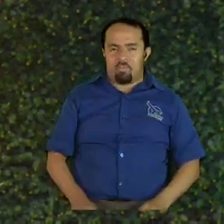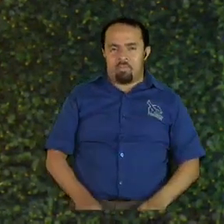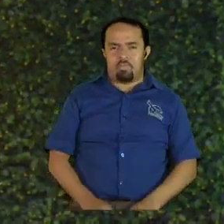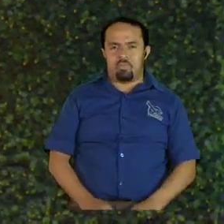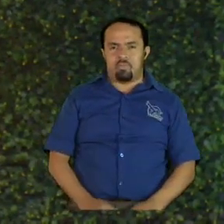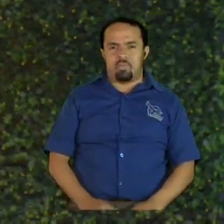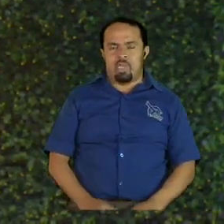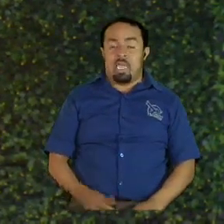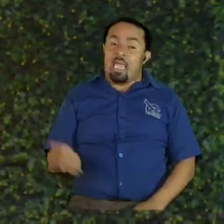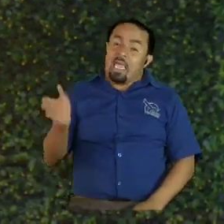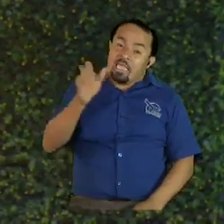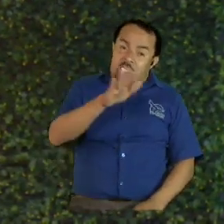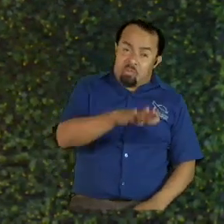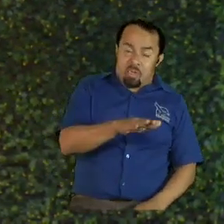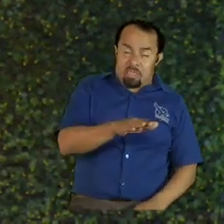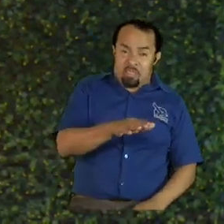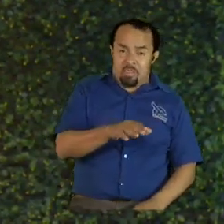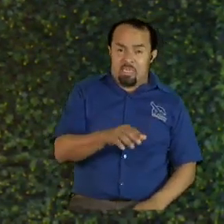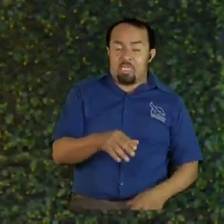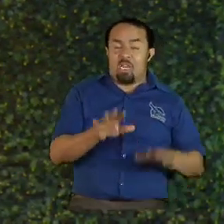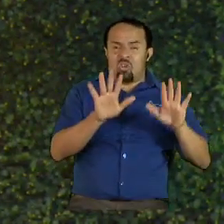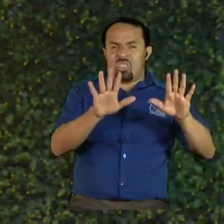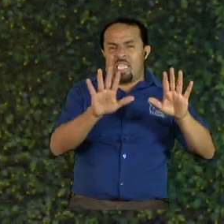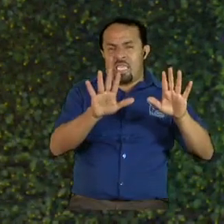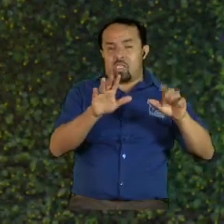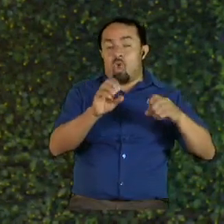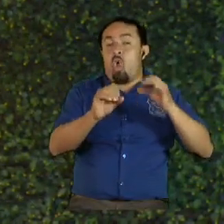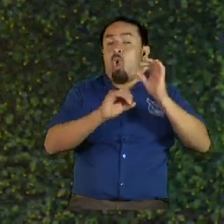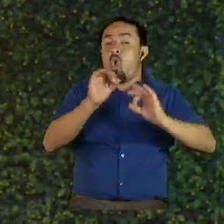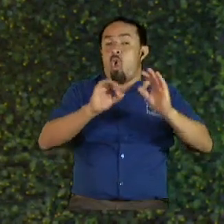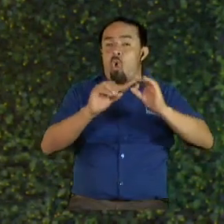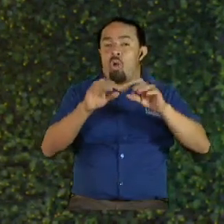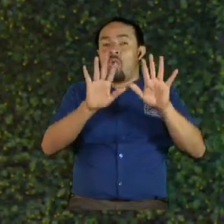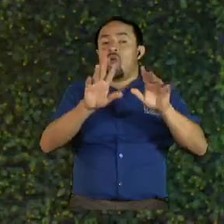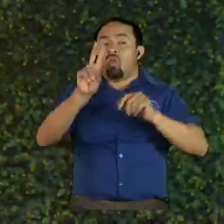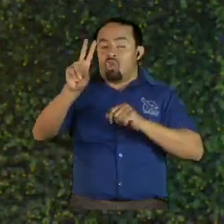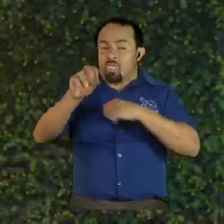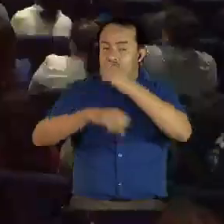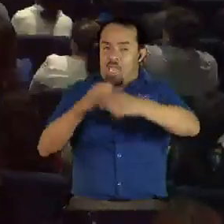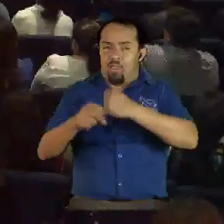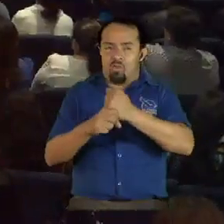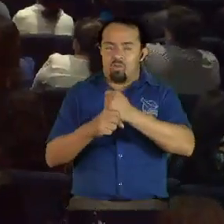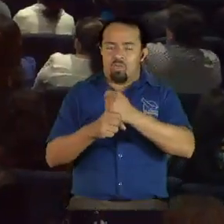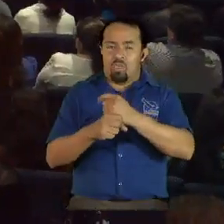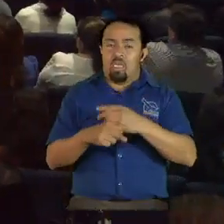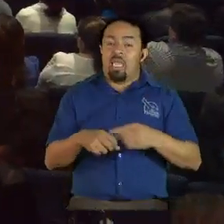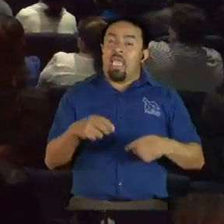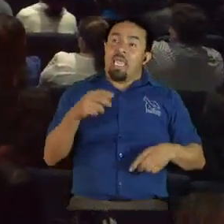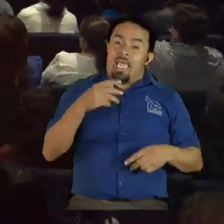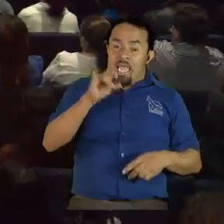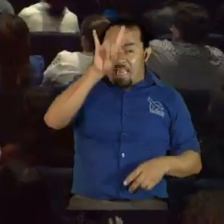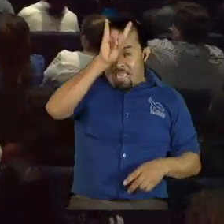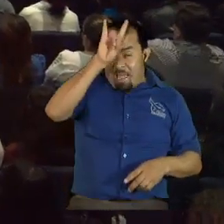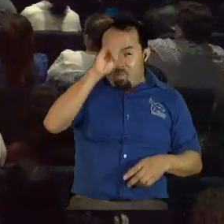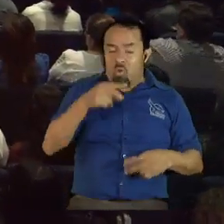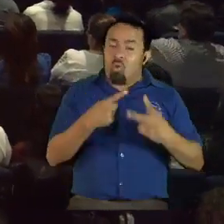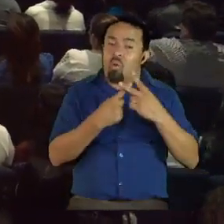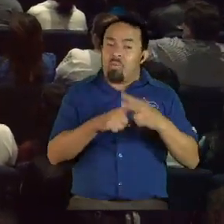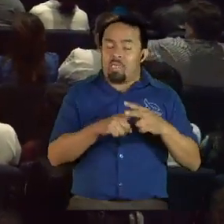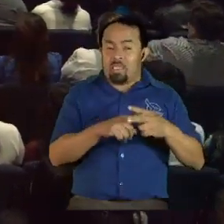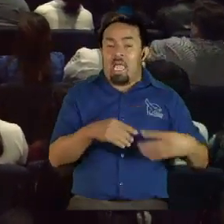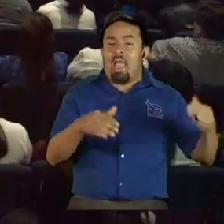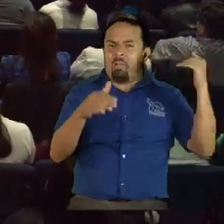Después, el enemigo empieza a meter 18 cosas, que es